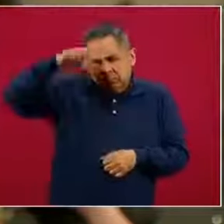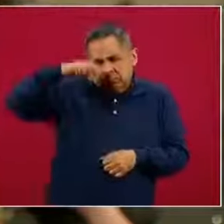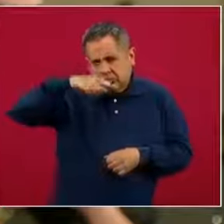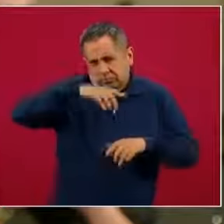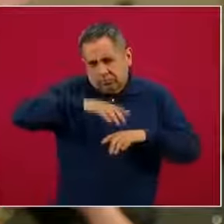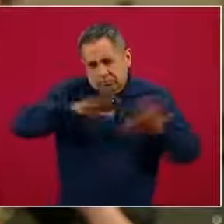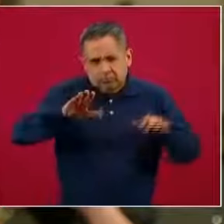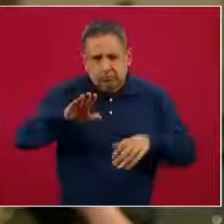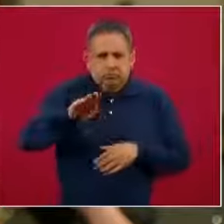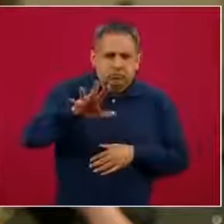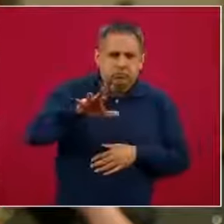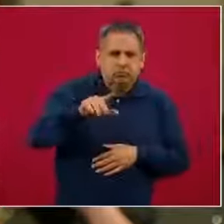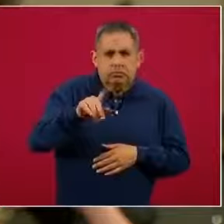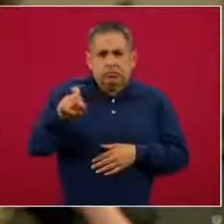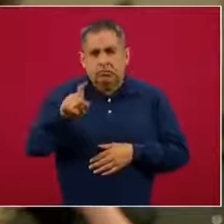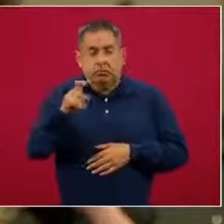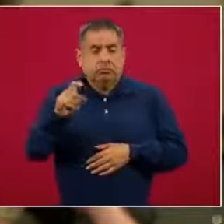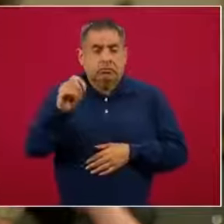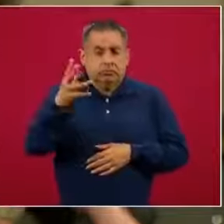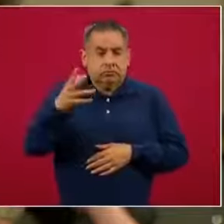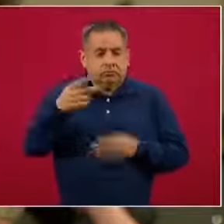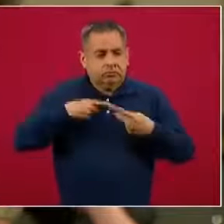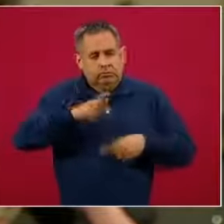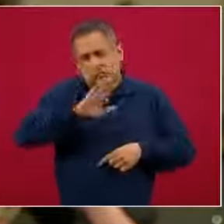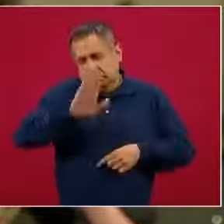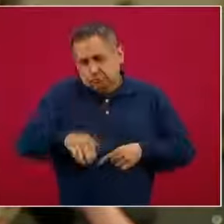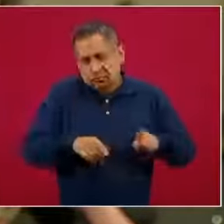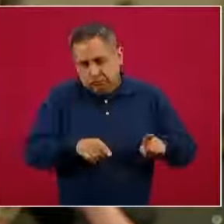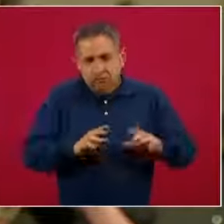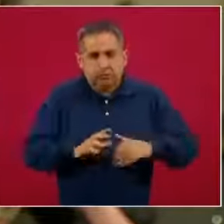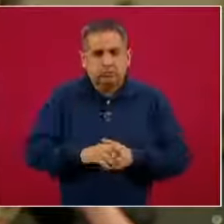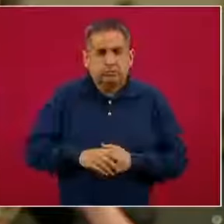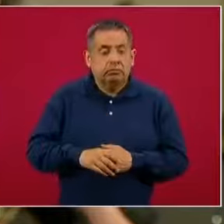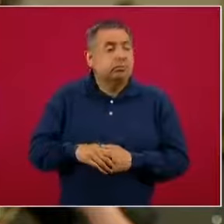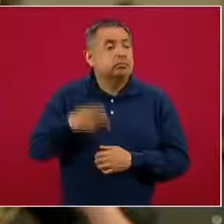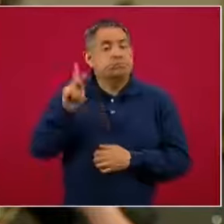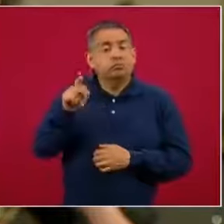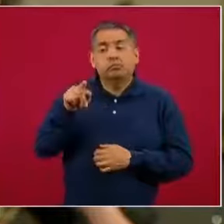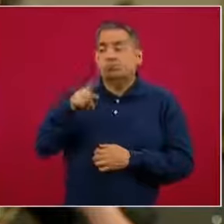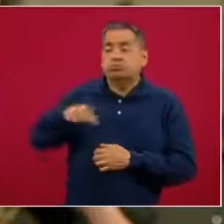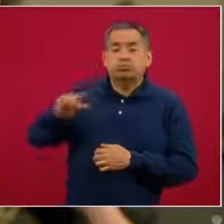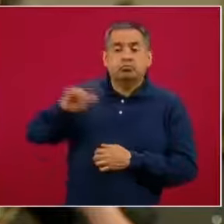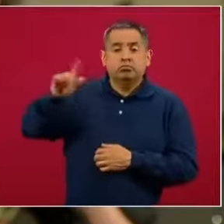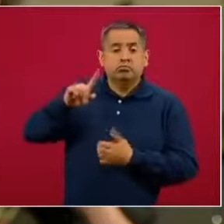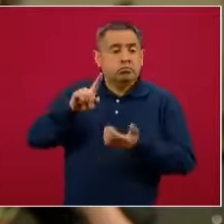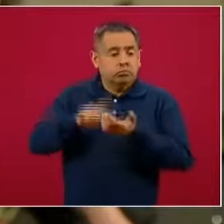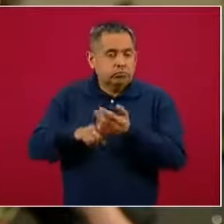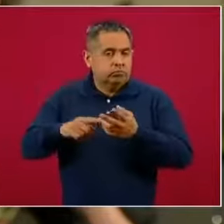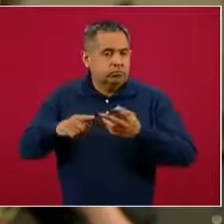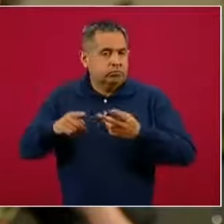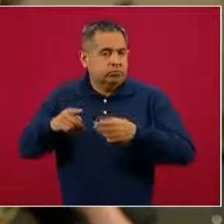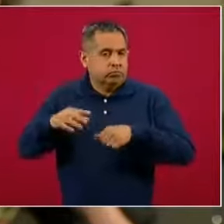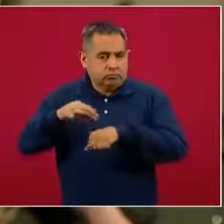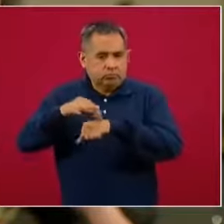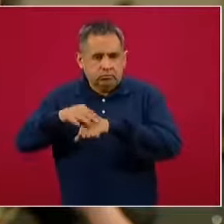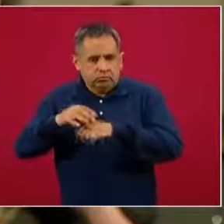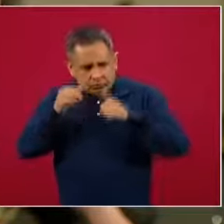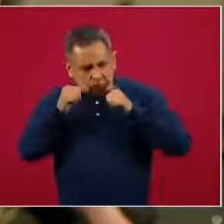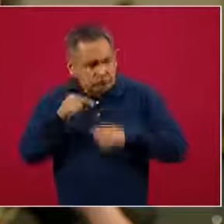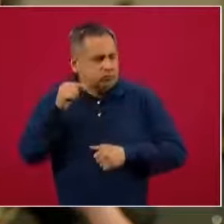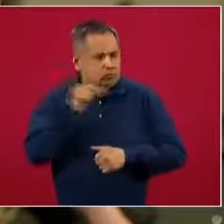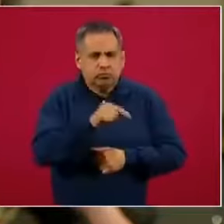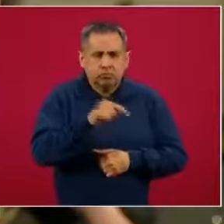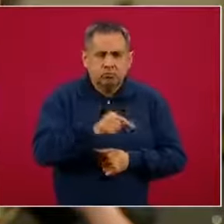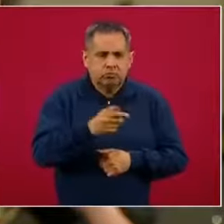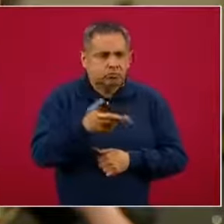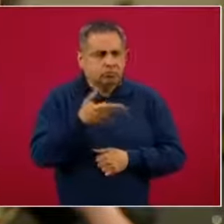¿no? 95, 100, 105 y demás. Sin embargo, las autoridades sanitarias